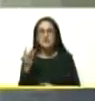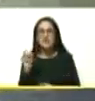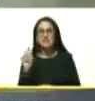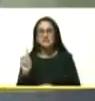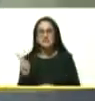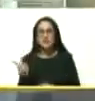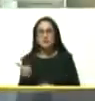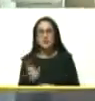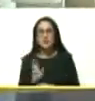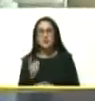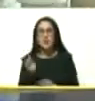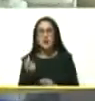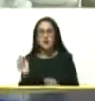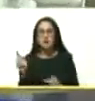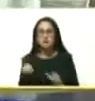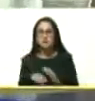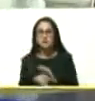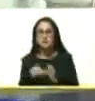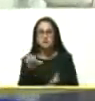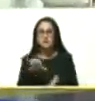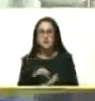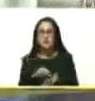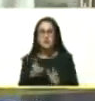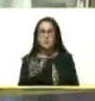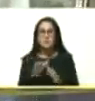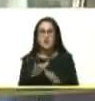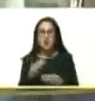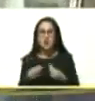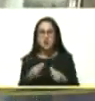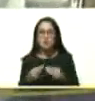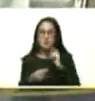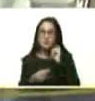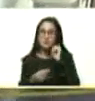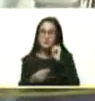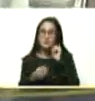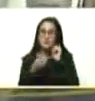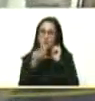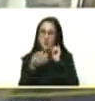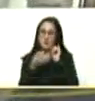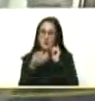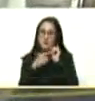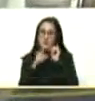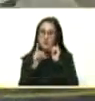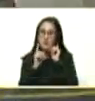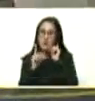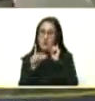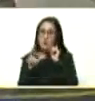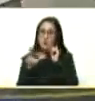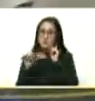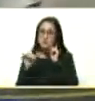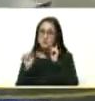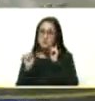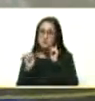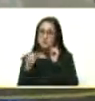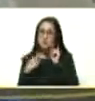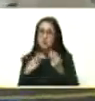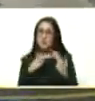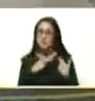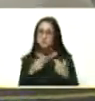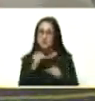una vez que llega el arroz acá y pasa al centro de empaquetado. Buenas tardes, presidente. Mi nombre es Luis Ascanio, responsable